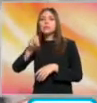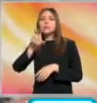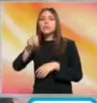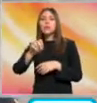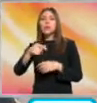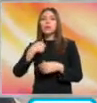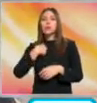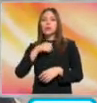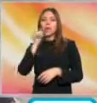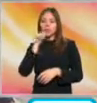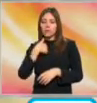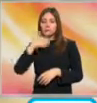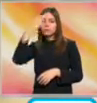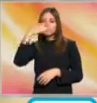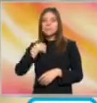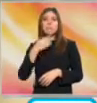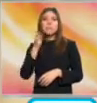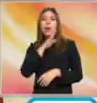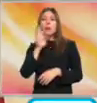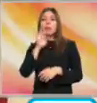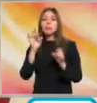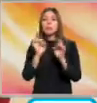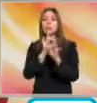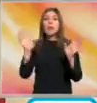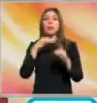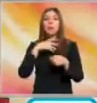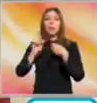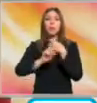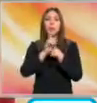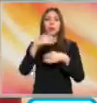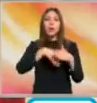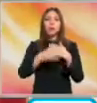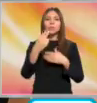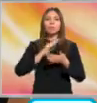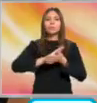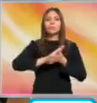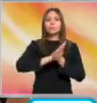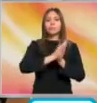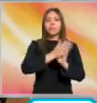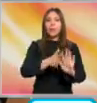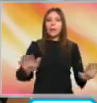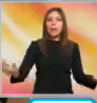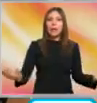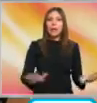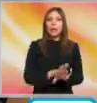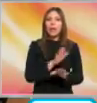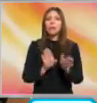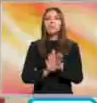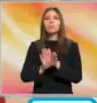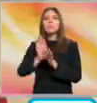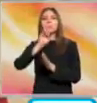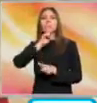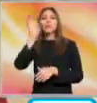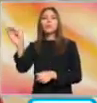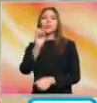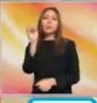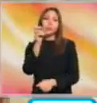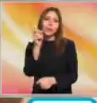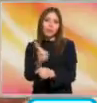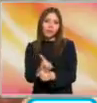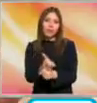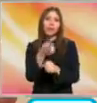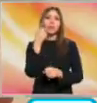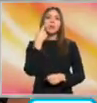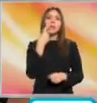Esas debilidades muchas veces son el chance que tengo para convertirla en una oportunidad y en